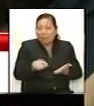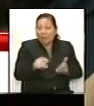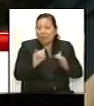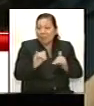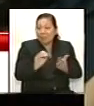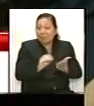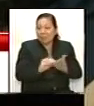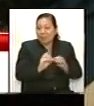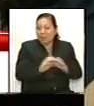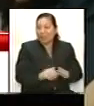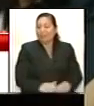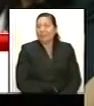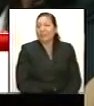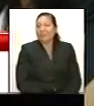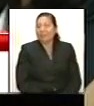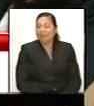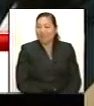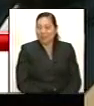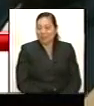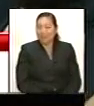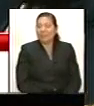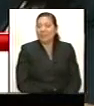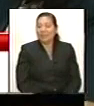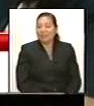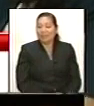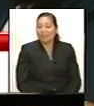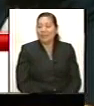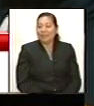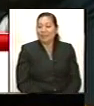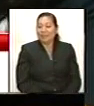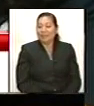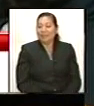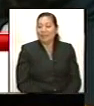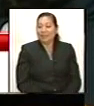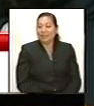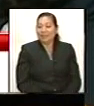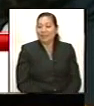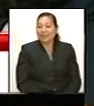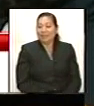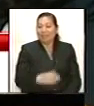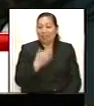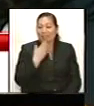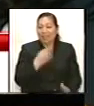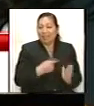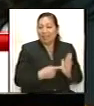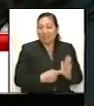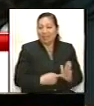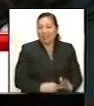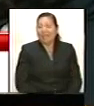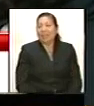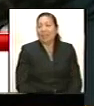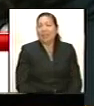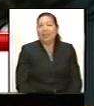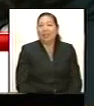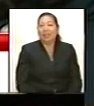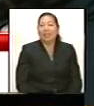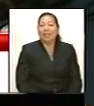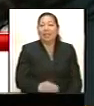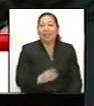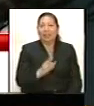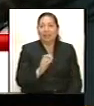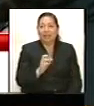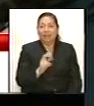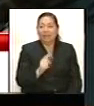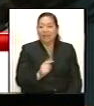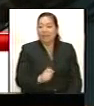quede claro. Eso es lo que quiero saber. Antes de ofrecer la palabra, agradecer también la presencia de Beatriz Ramírez. Ella